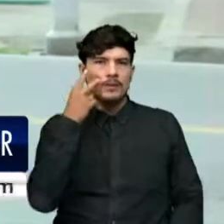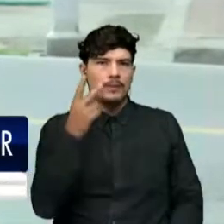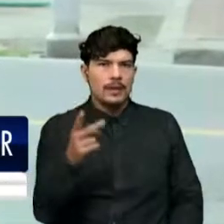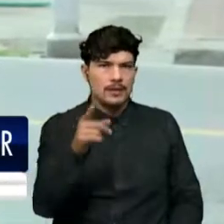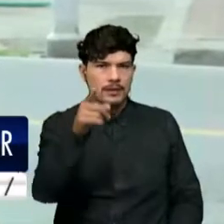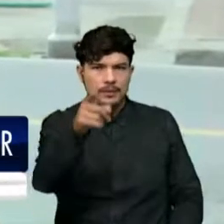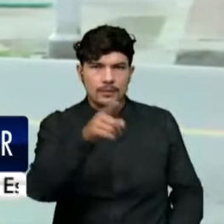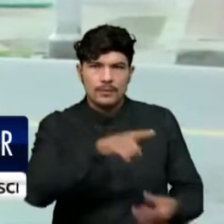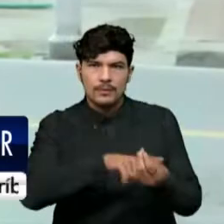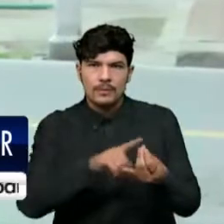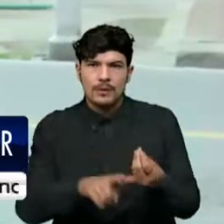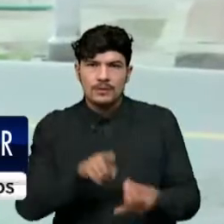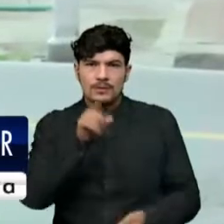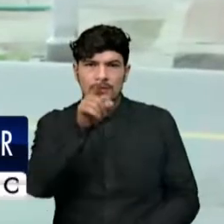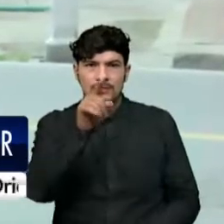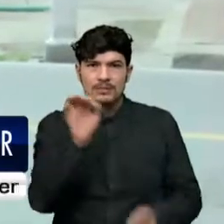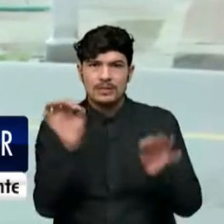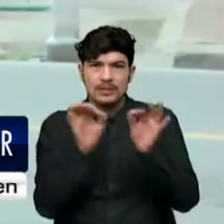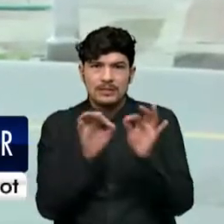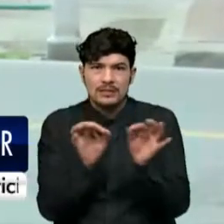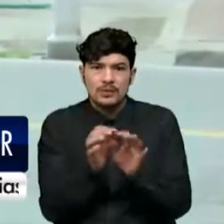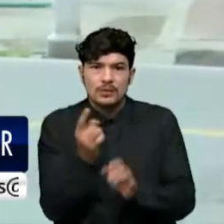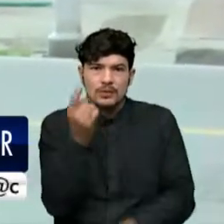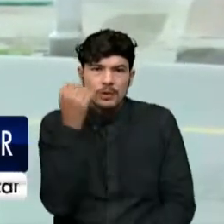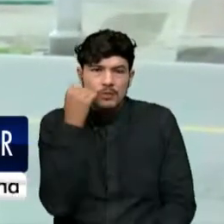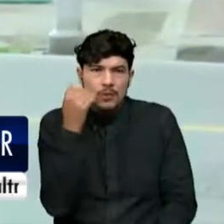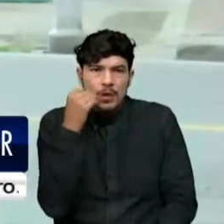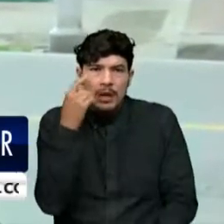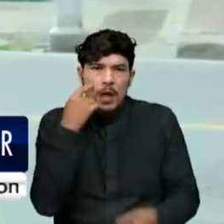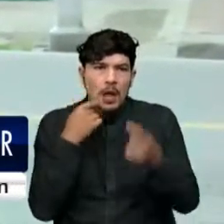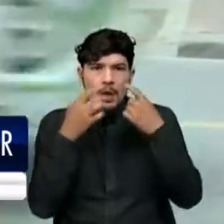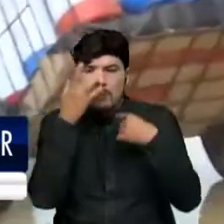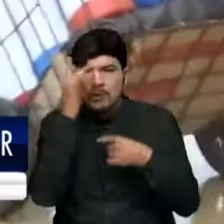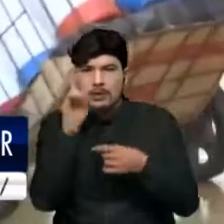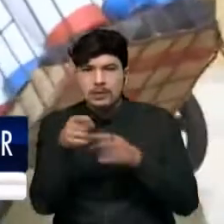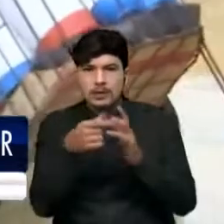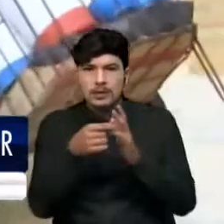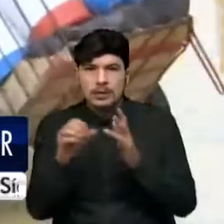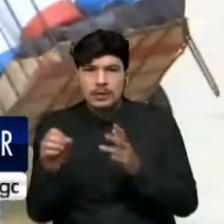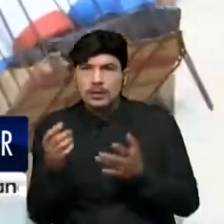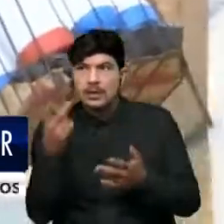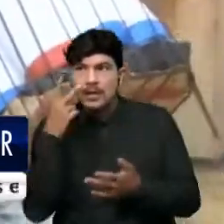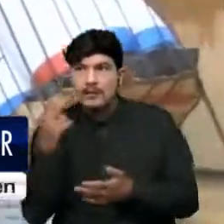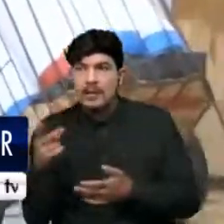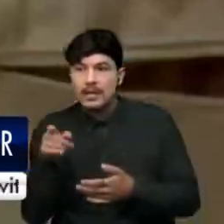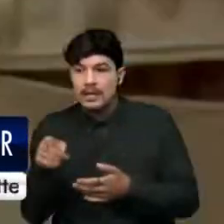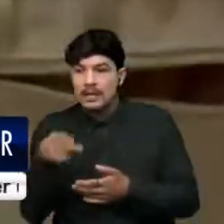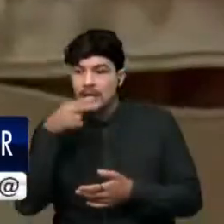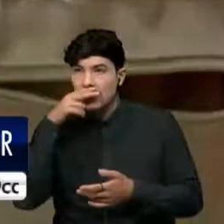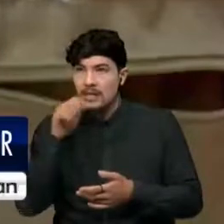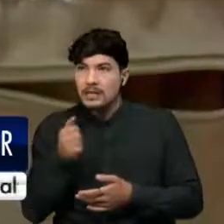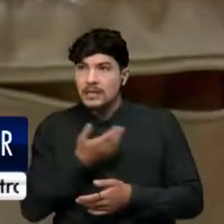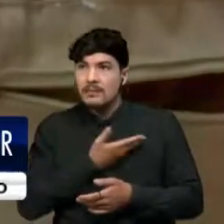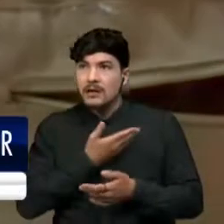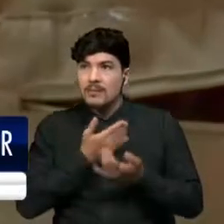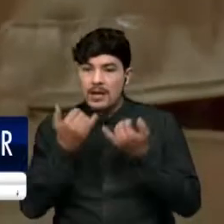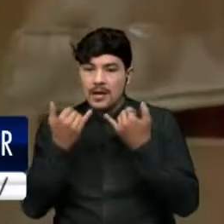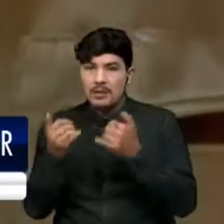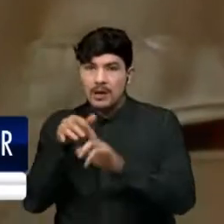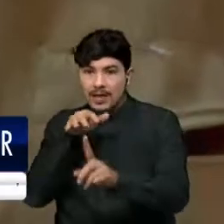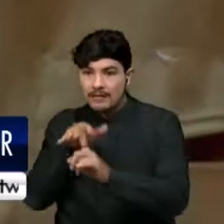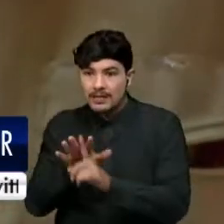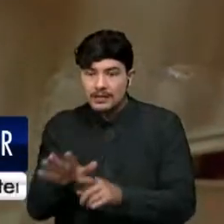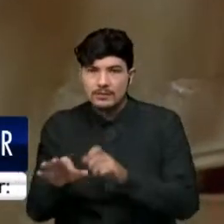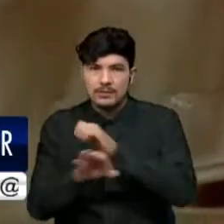así, no simplemente una mujer llora por estar peleando con el esposo o algo. La niña y la mamá están afectadas. Según